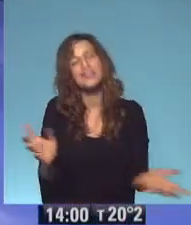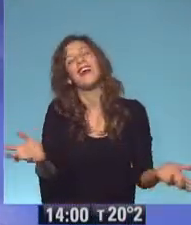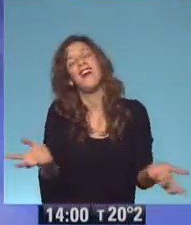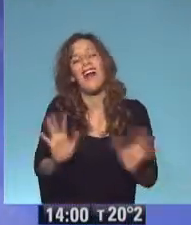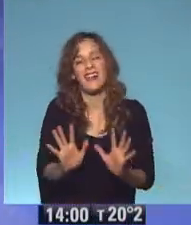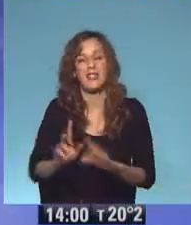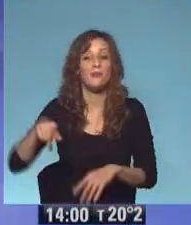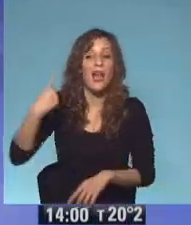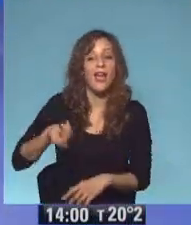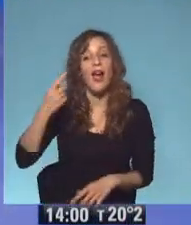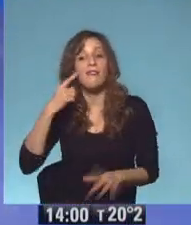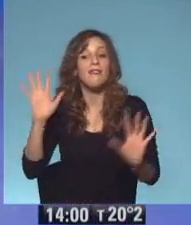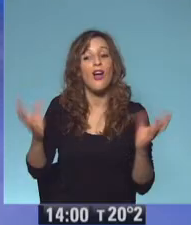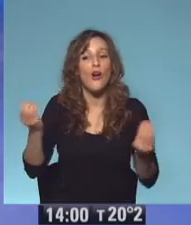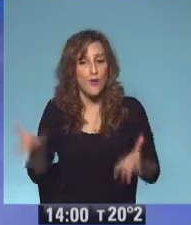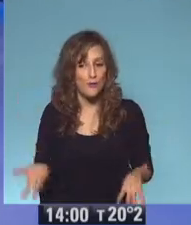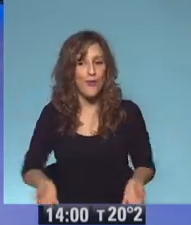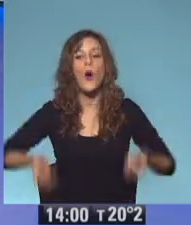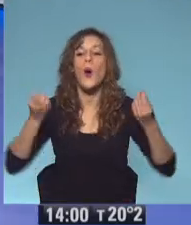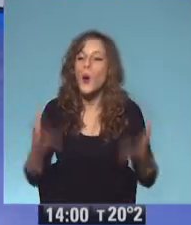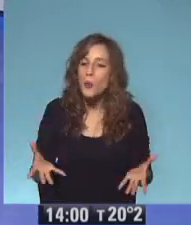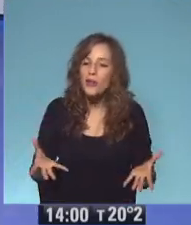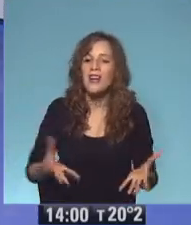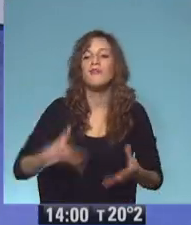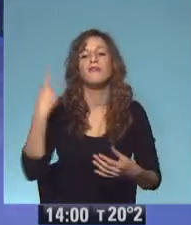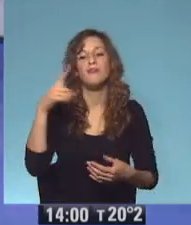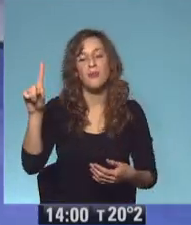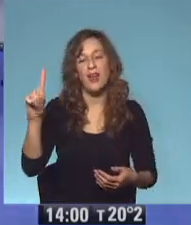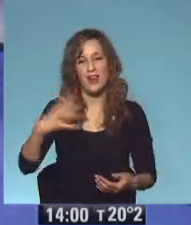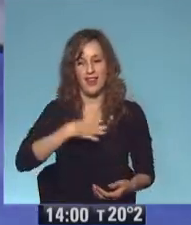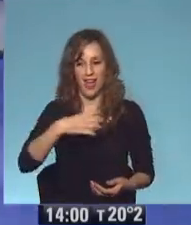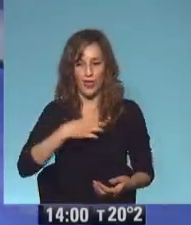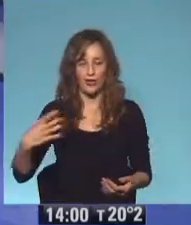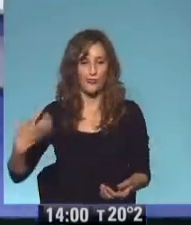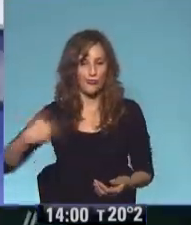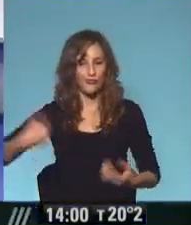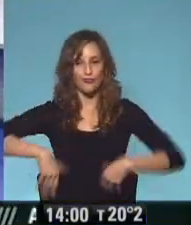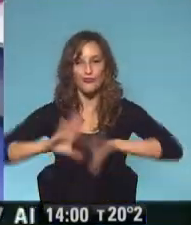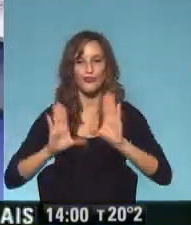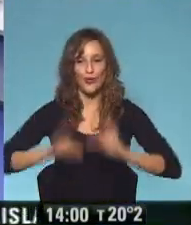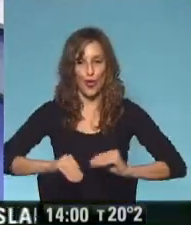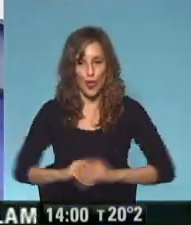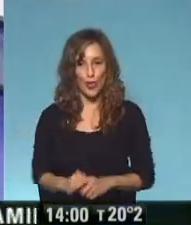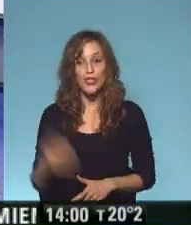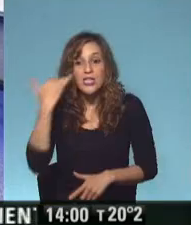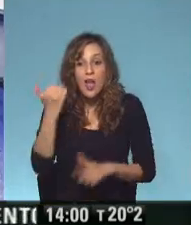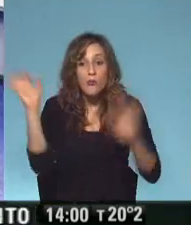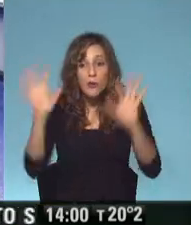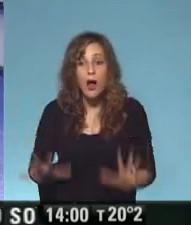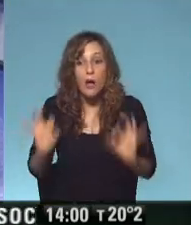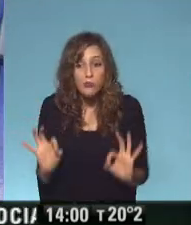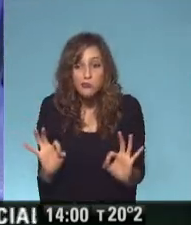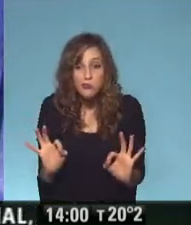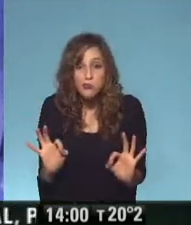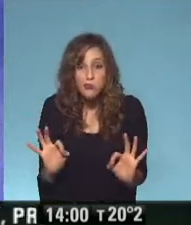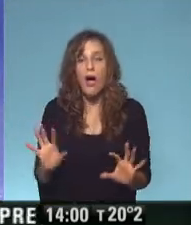pienso. Ahí está. Gracias. ¿Cómo están los chicos y las chicas de primer grado de todo el país? Bienvenidos. ¿Ya están listos? ¿Ya están listas?